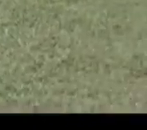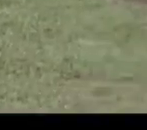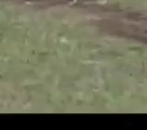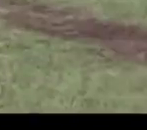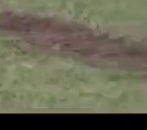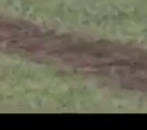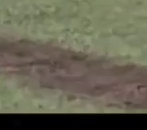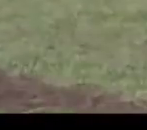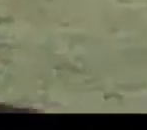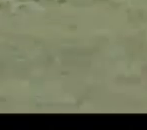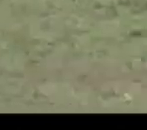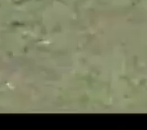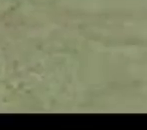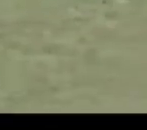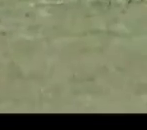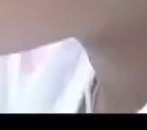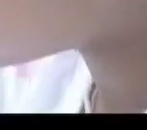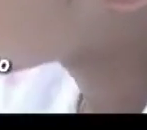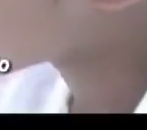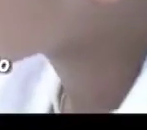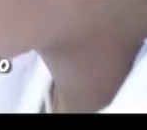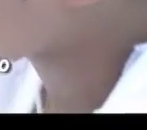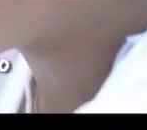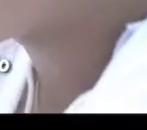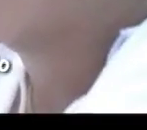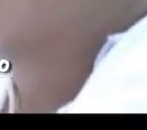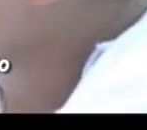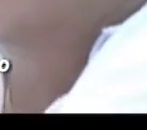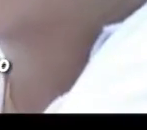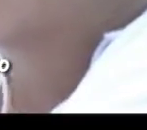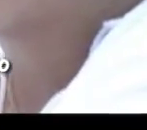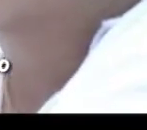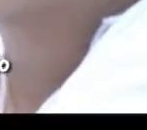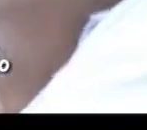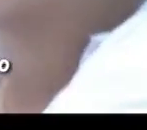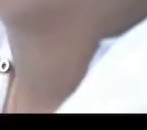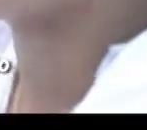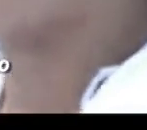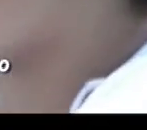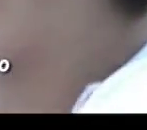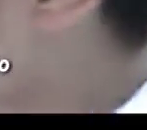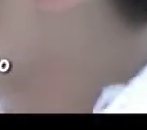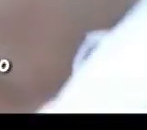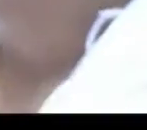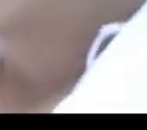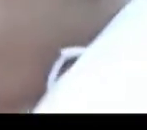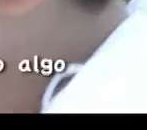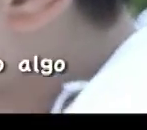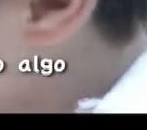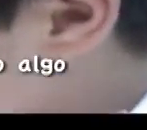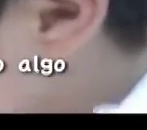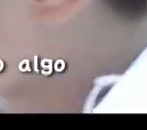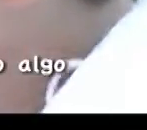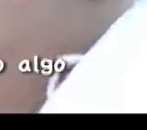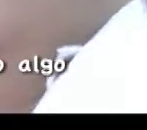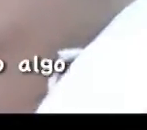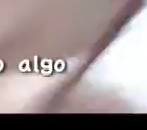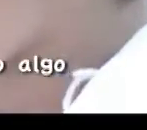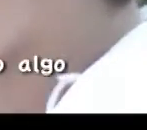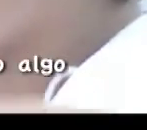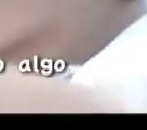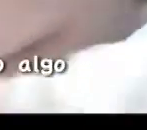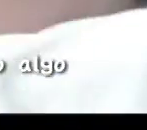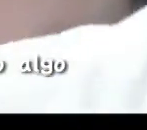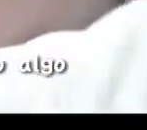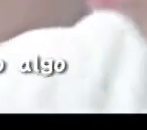Que es un buen amigo, que siempre me ayuda cuando yo ocupo algo en la escuela, que cuando ocupo hacer una